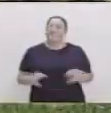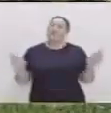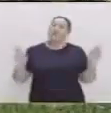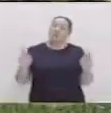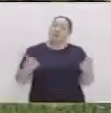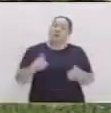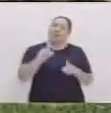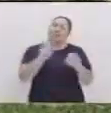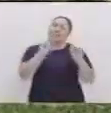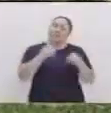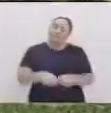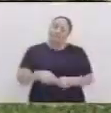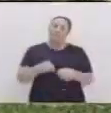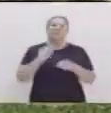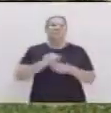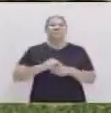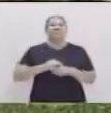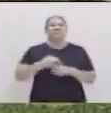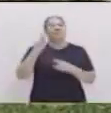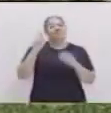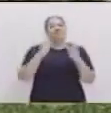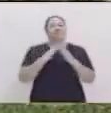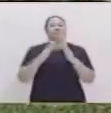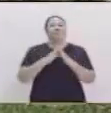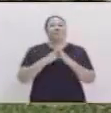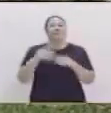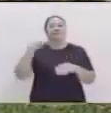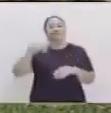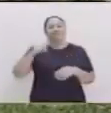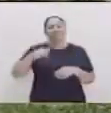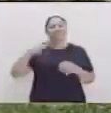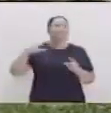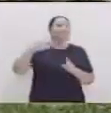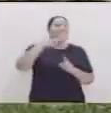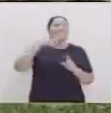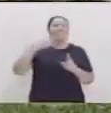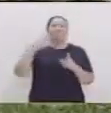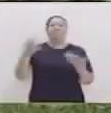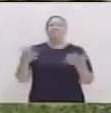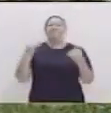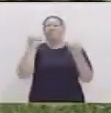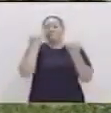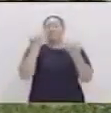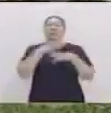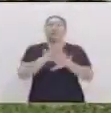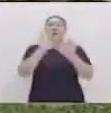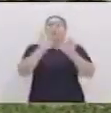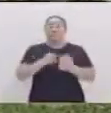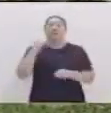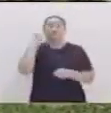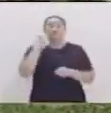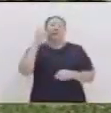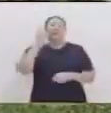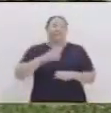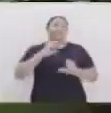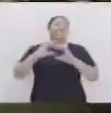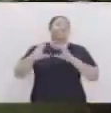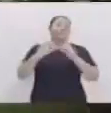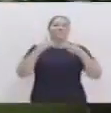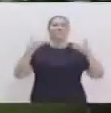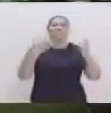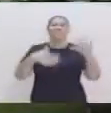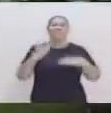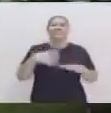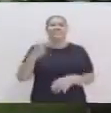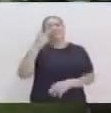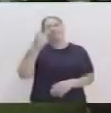Esperamos que puedan ustedes practicar en sus casas para que hagamos esos entornos inclusivos donde las personas sordas necesitan comunicarse en lengua de señas.